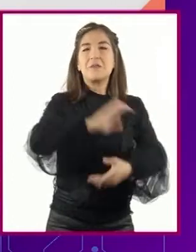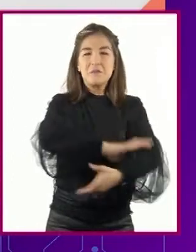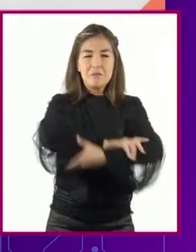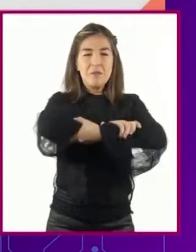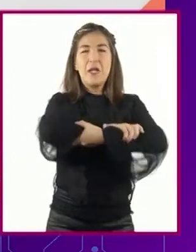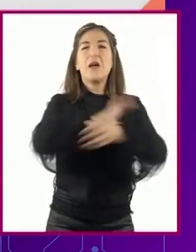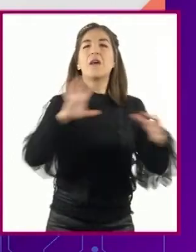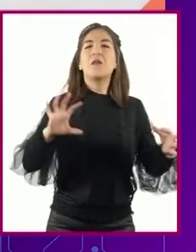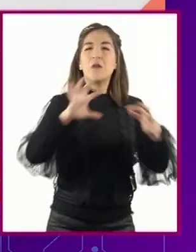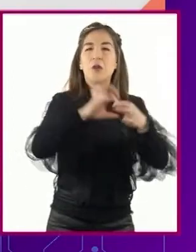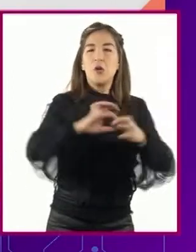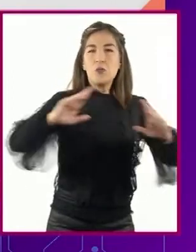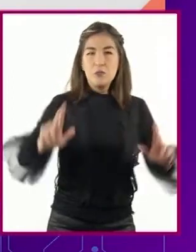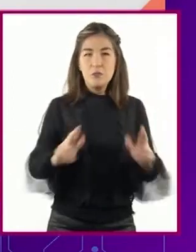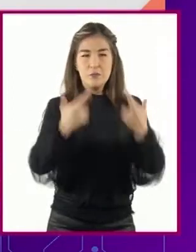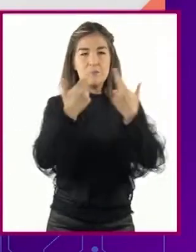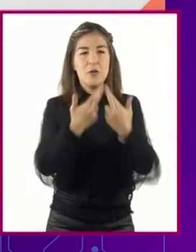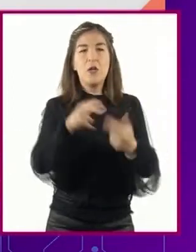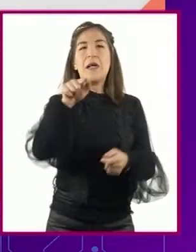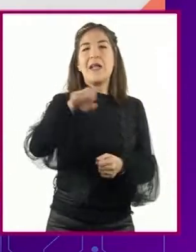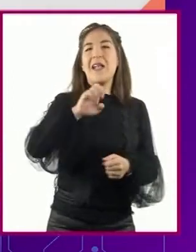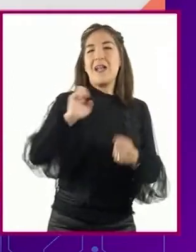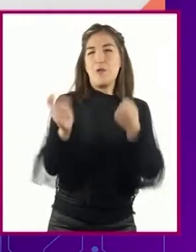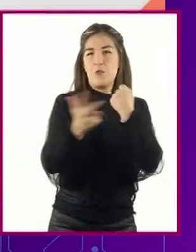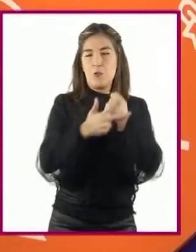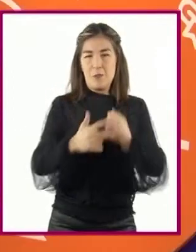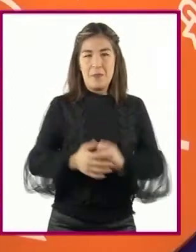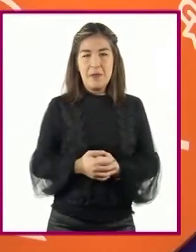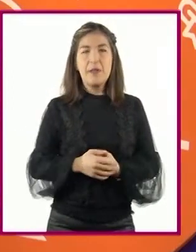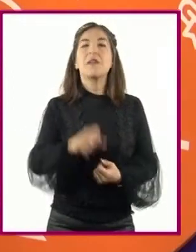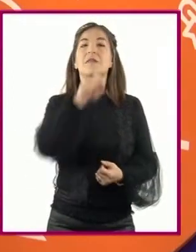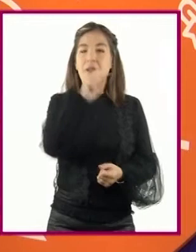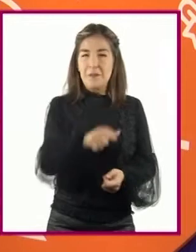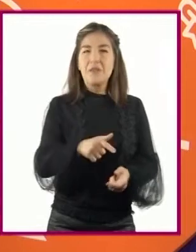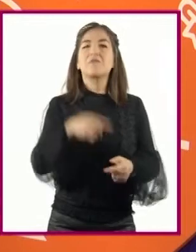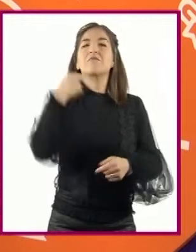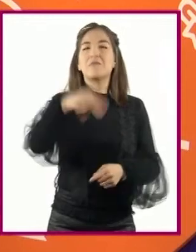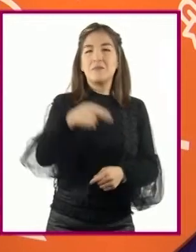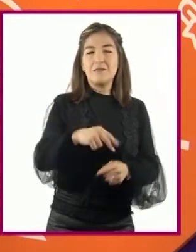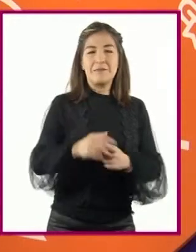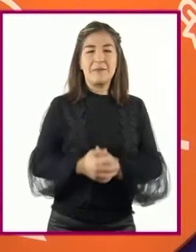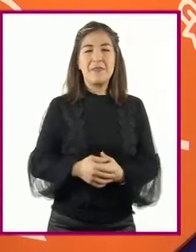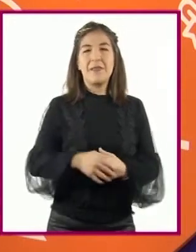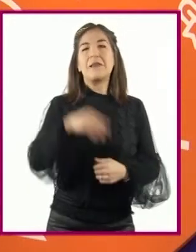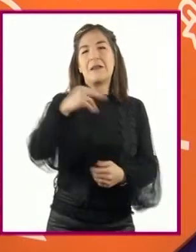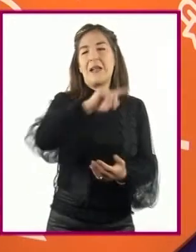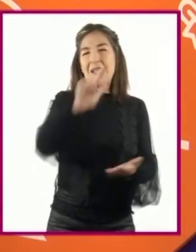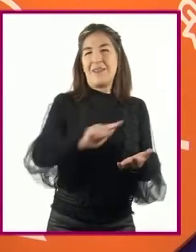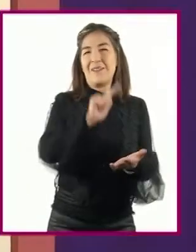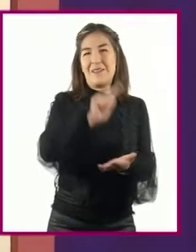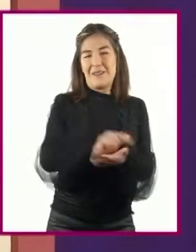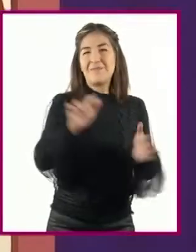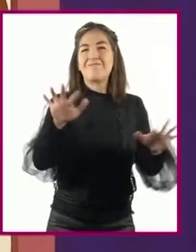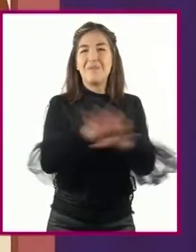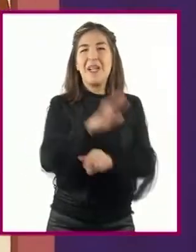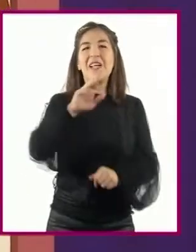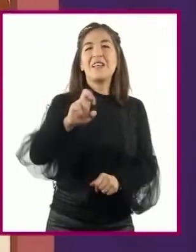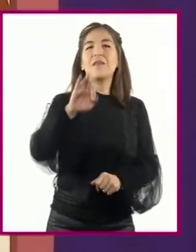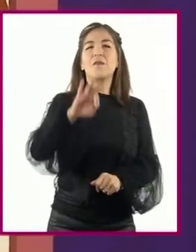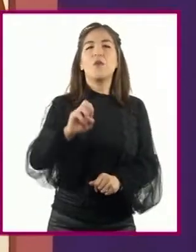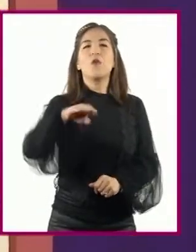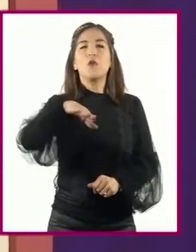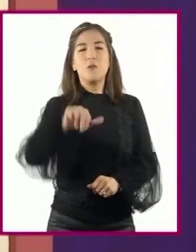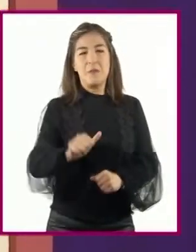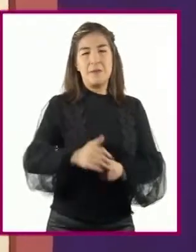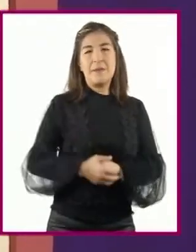unicidad religiosa de Europa Occidental y que dan pie a la llamada Reforma. Cabe señalar